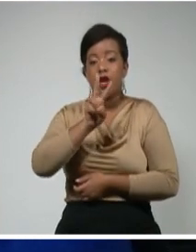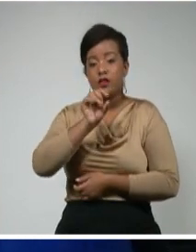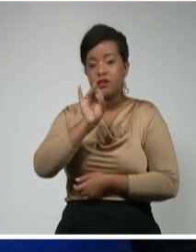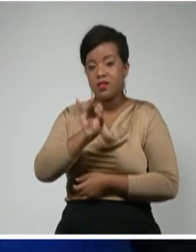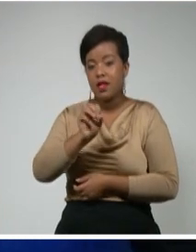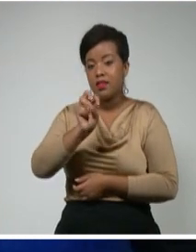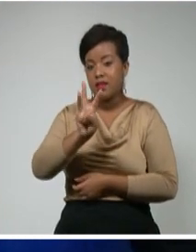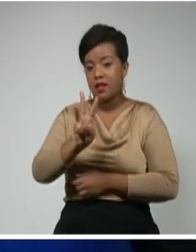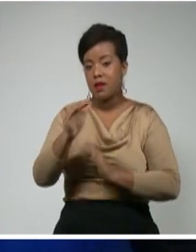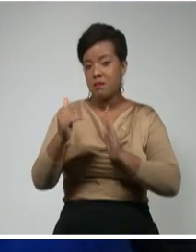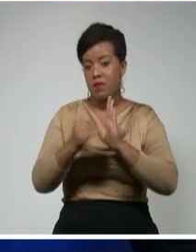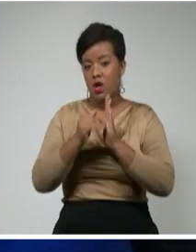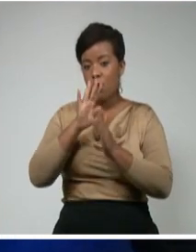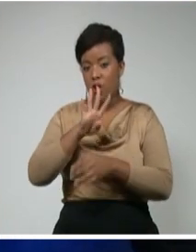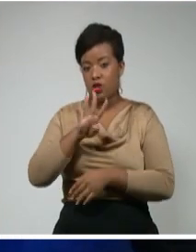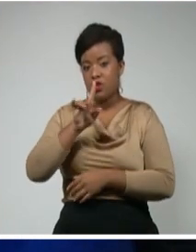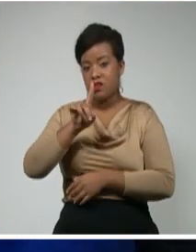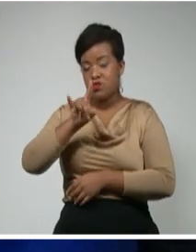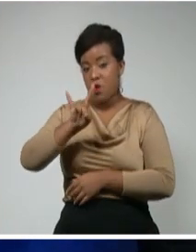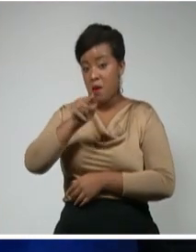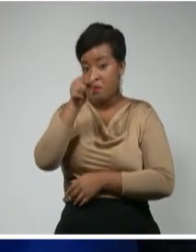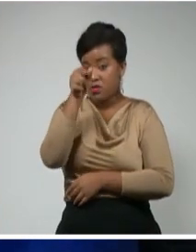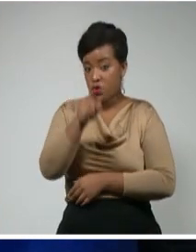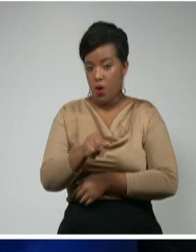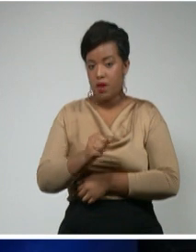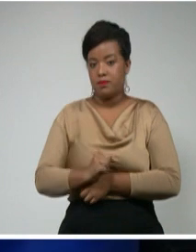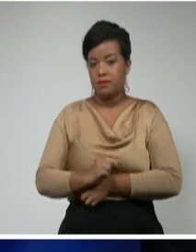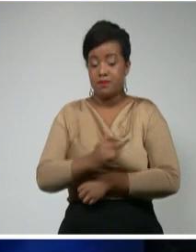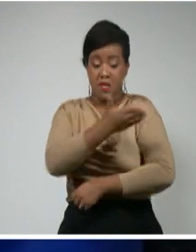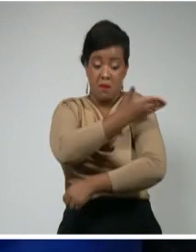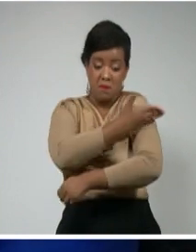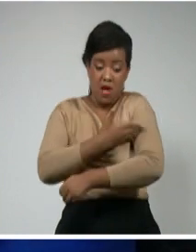253.419 pacientes, de ellos han tenido que ser amputados